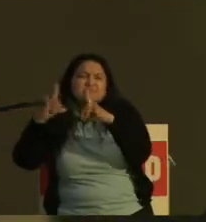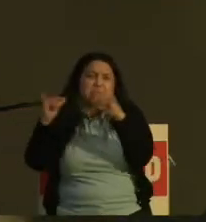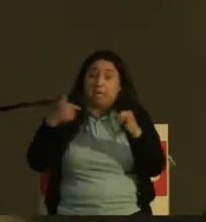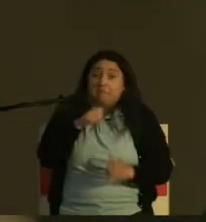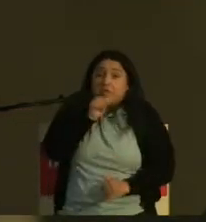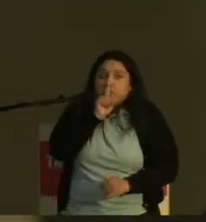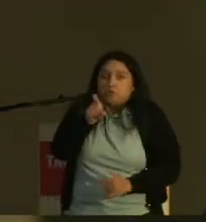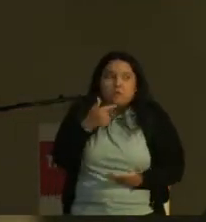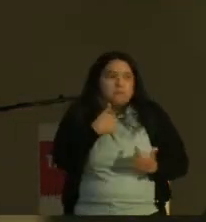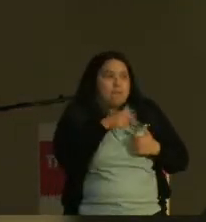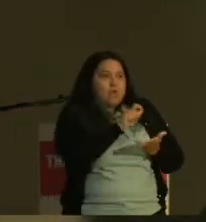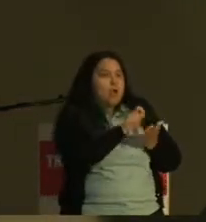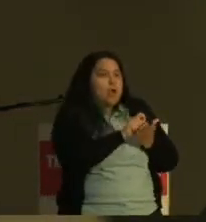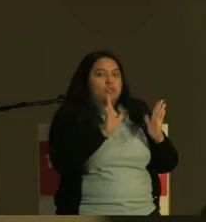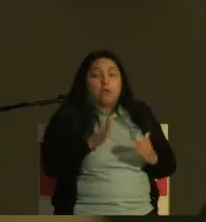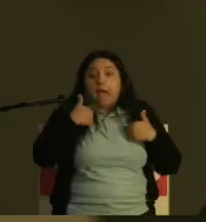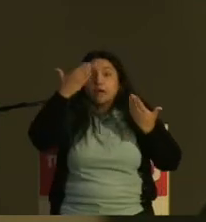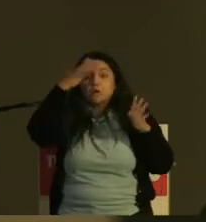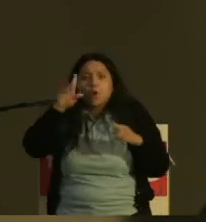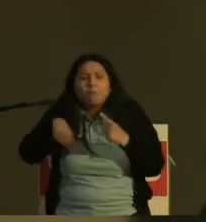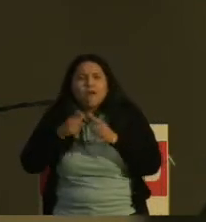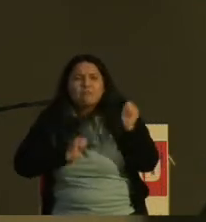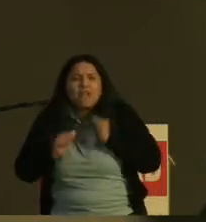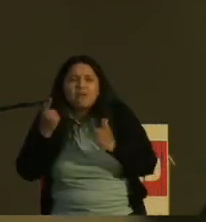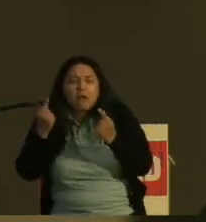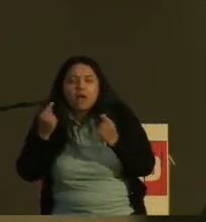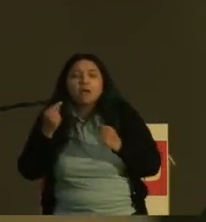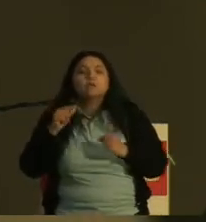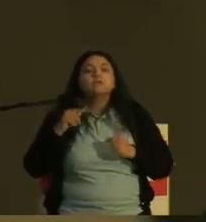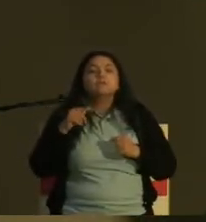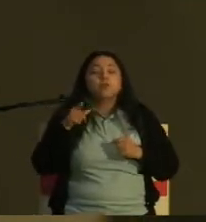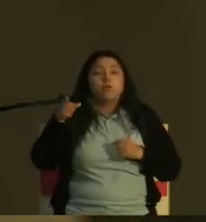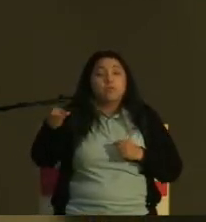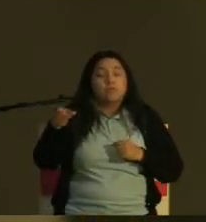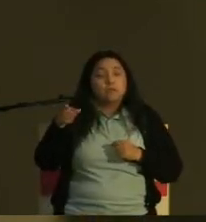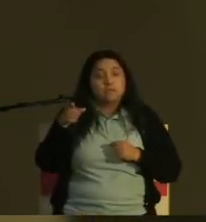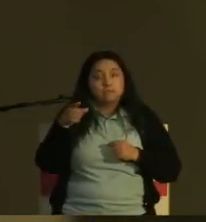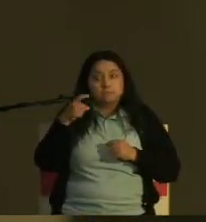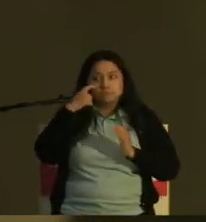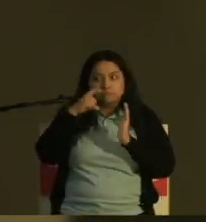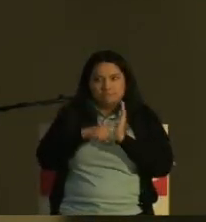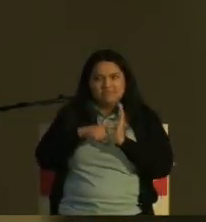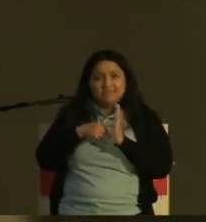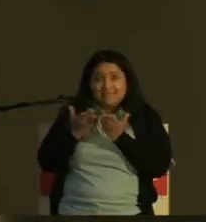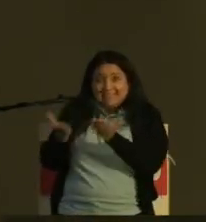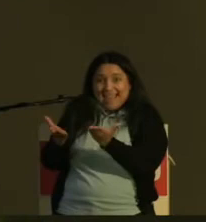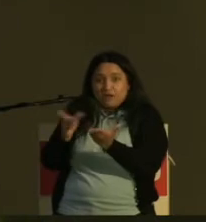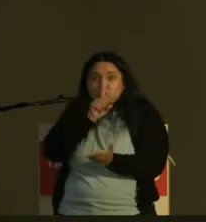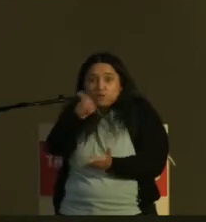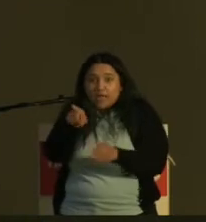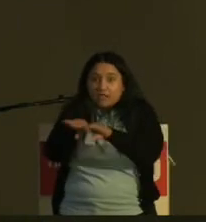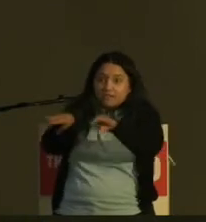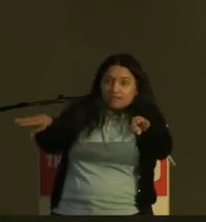no veía. Y entonces yo cuando estaba tan alucinado de ver que allí estaba la realidad y allí estaba